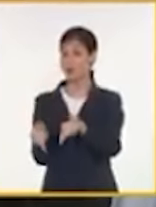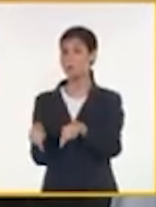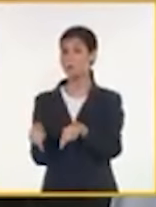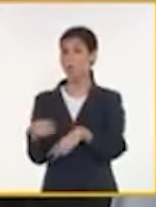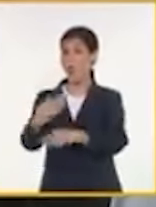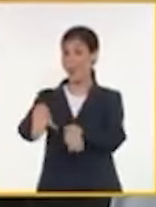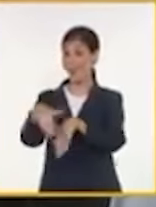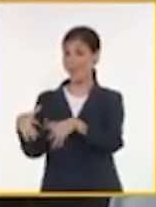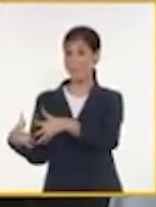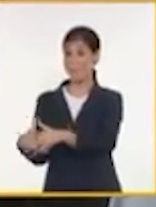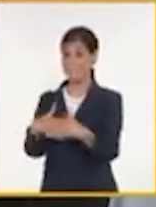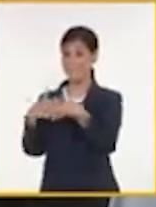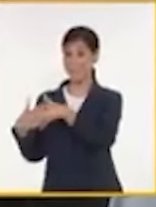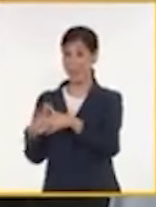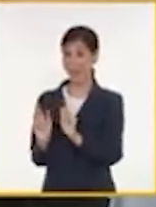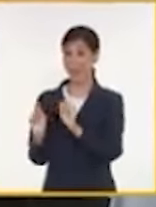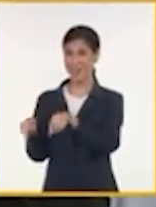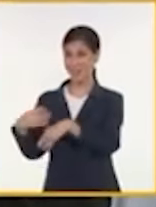Eduardo macay